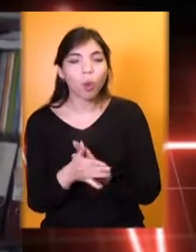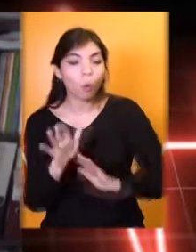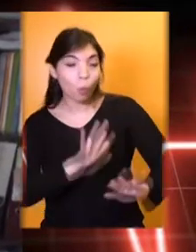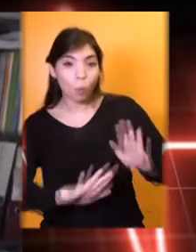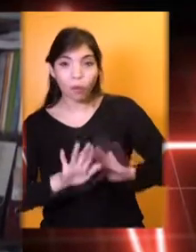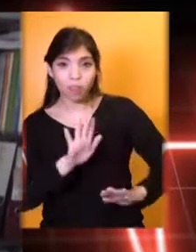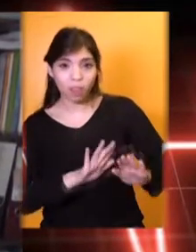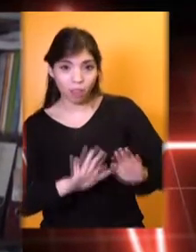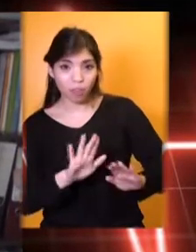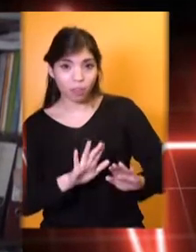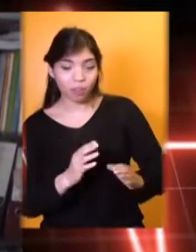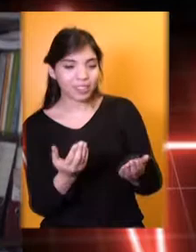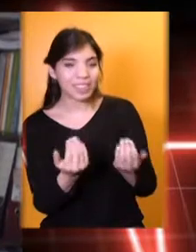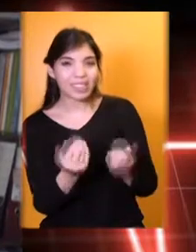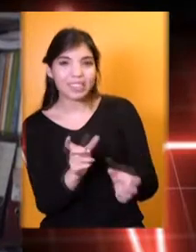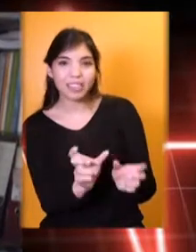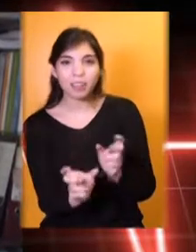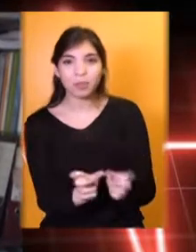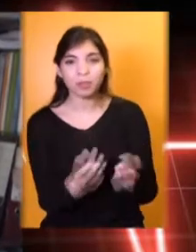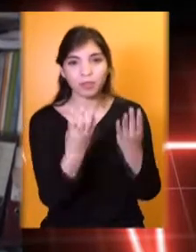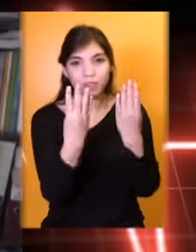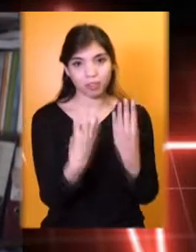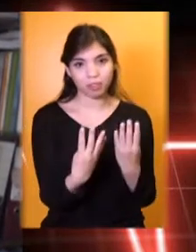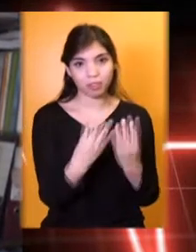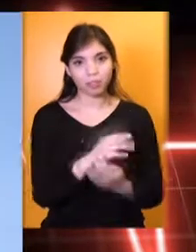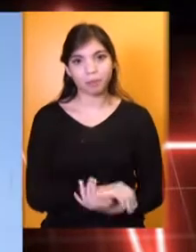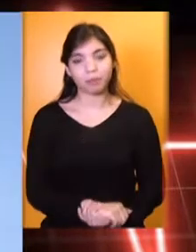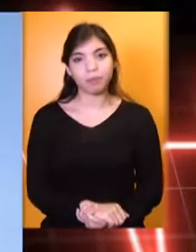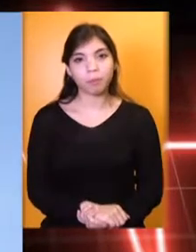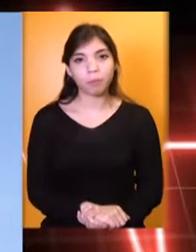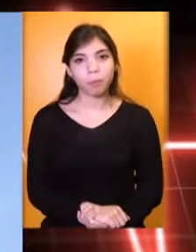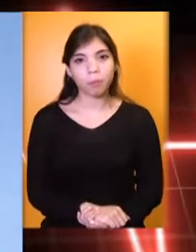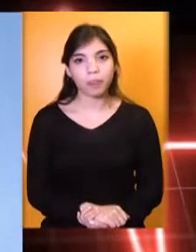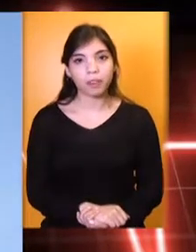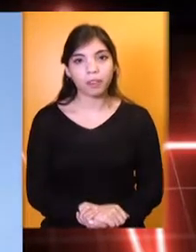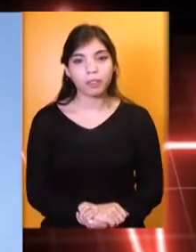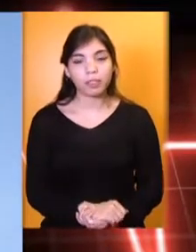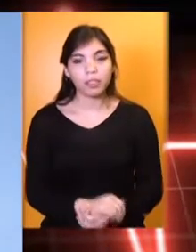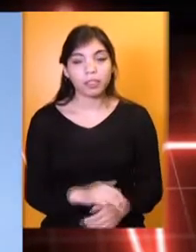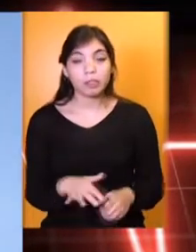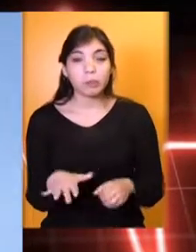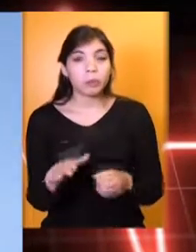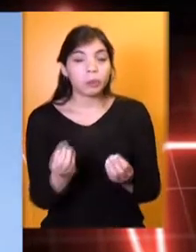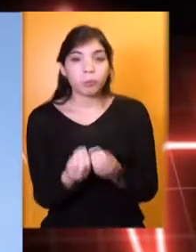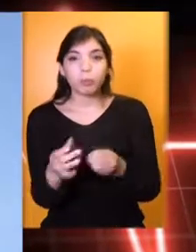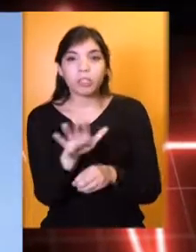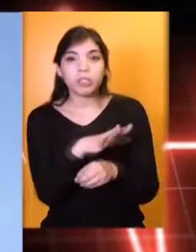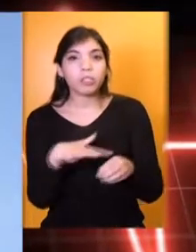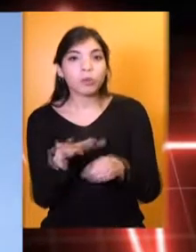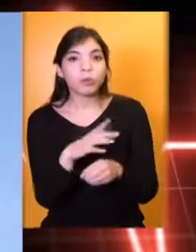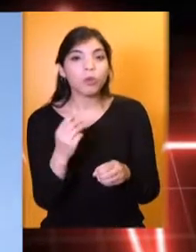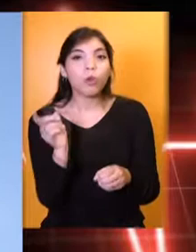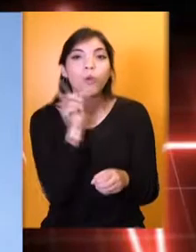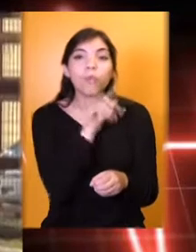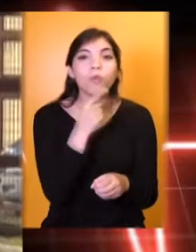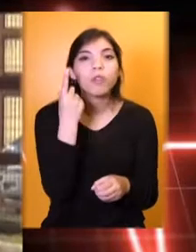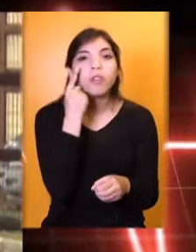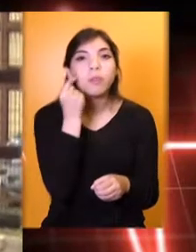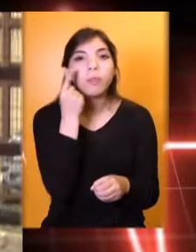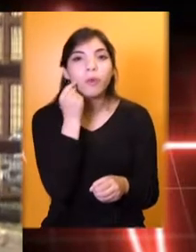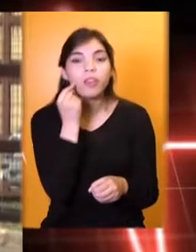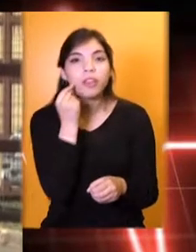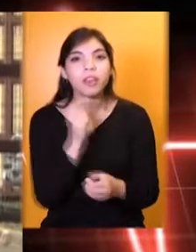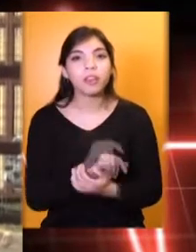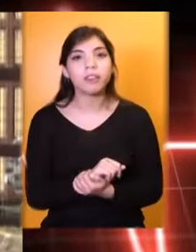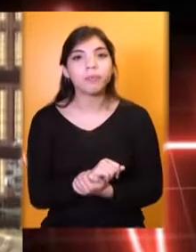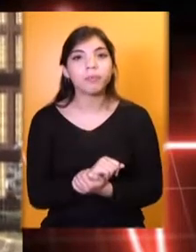los cuidados que requiere una persona que está bajo custodia del Estado. Pese a todas las situaciones ocurridas durante los últimos días y hasta el cierre de